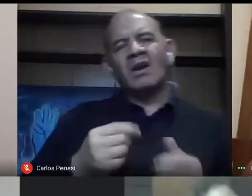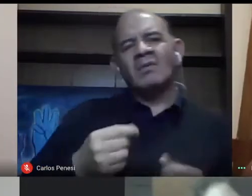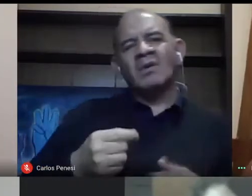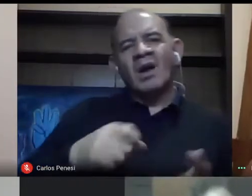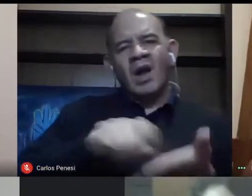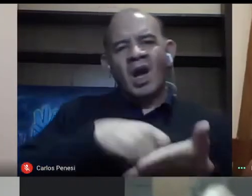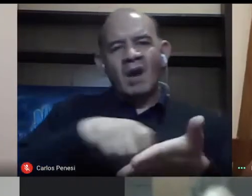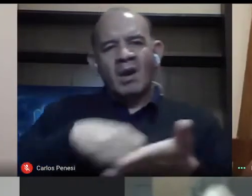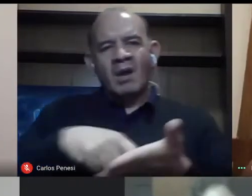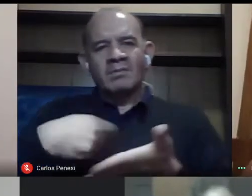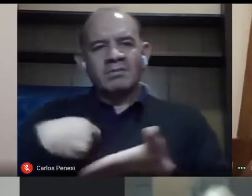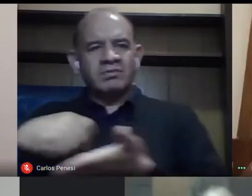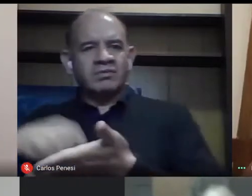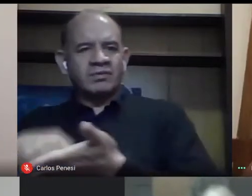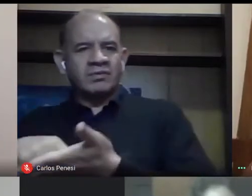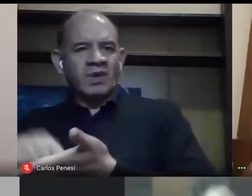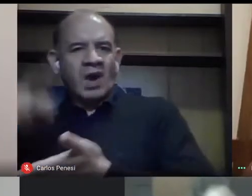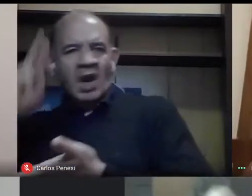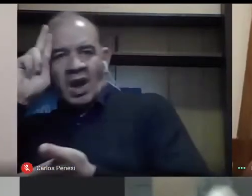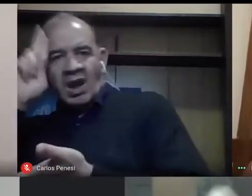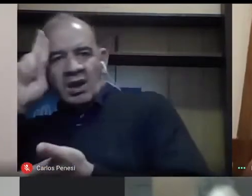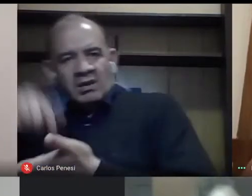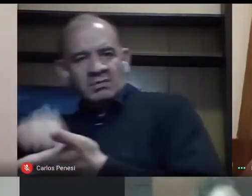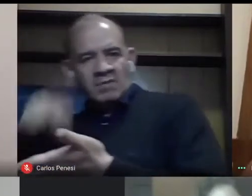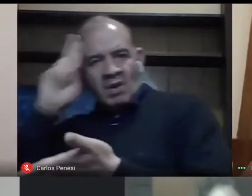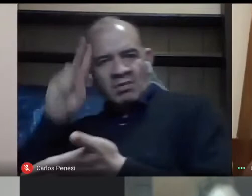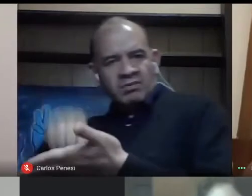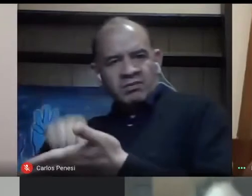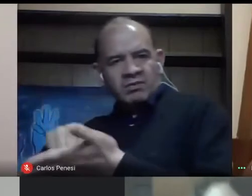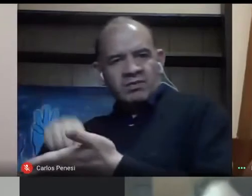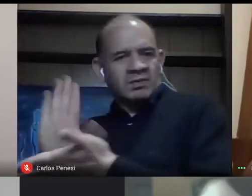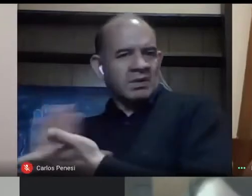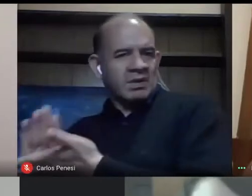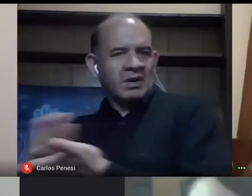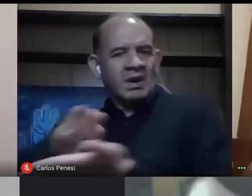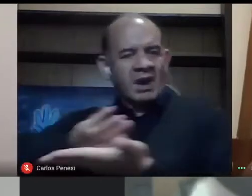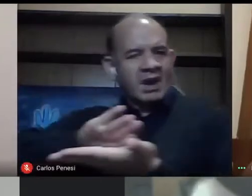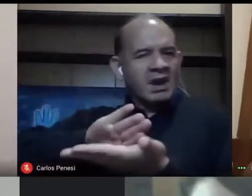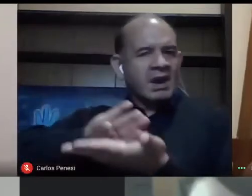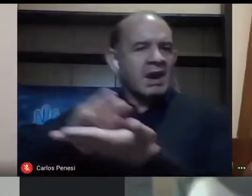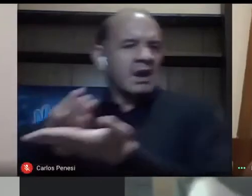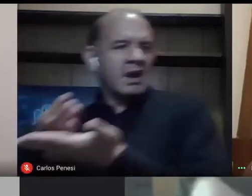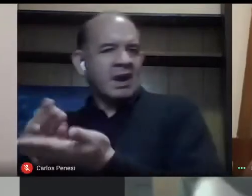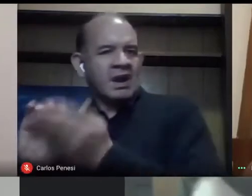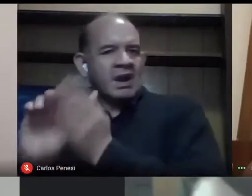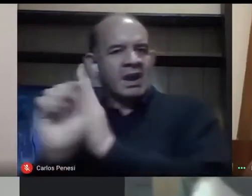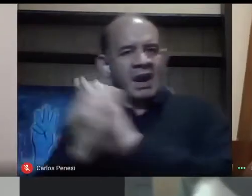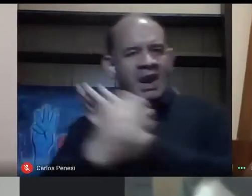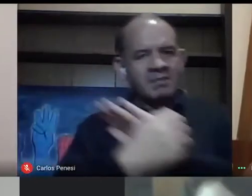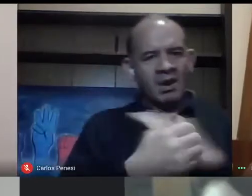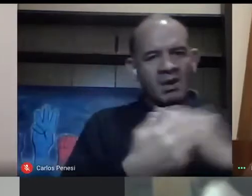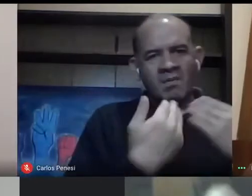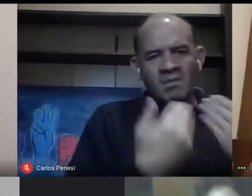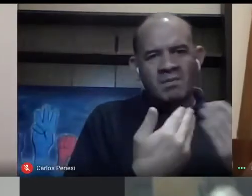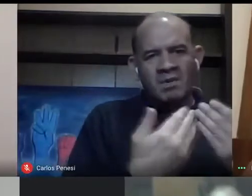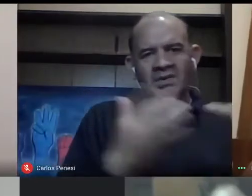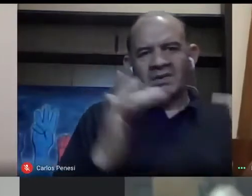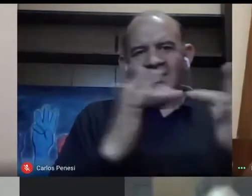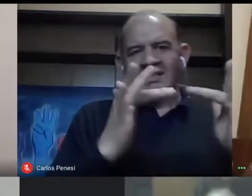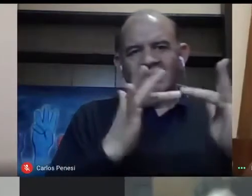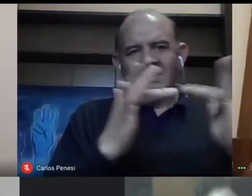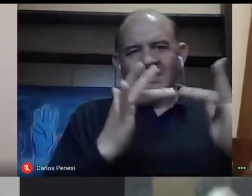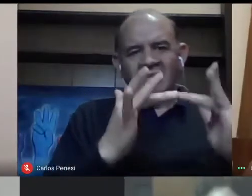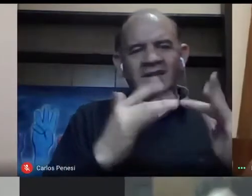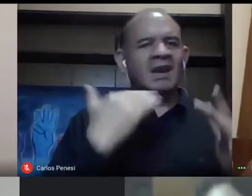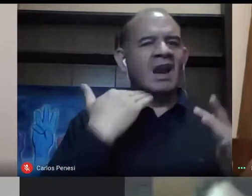poder hacer los libros sin tener problemas con los derechos de autor, pero al mismo tiempo, digamos, pudiendo usar el potencial de la tecnología para hacer libros